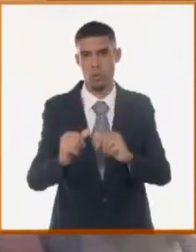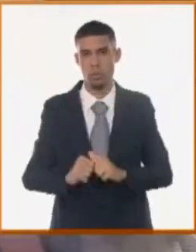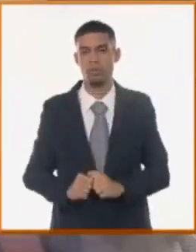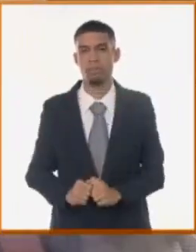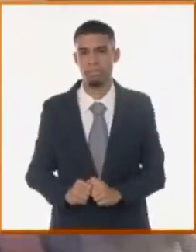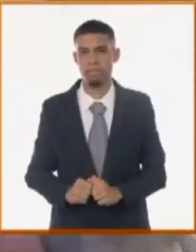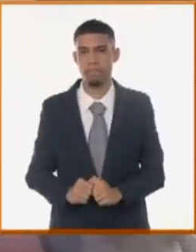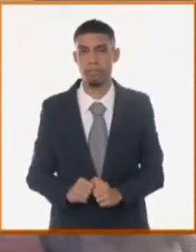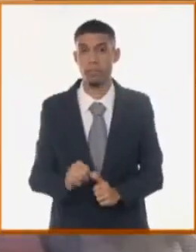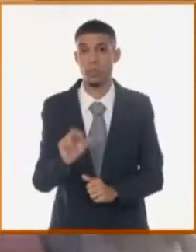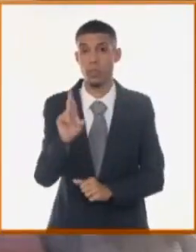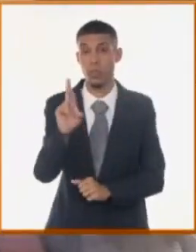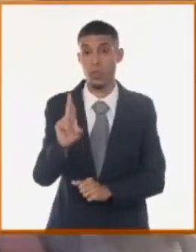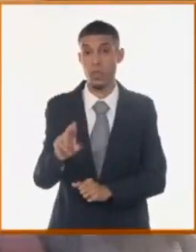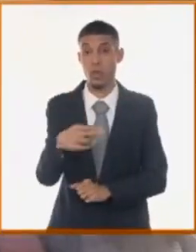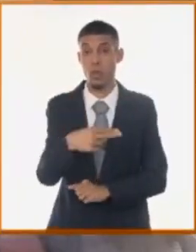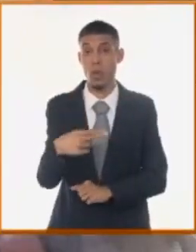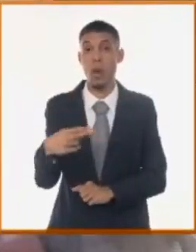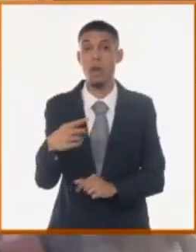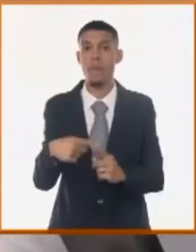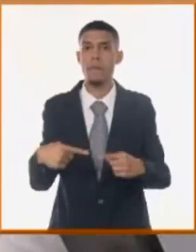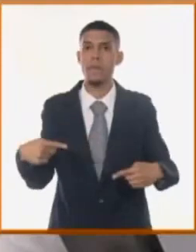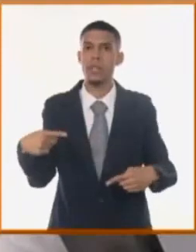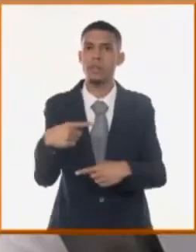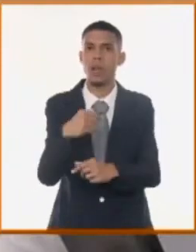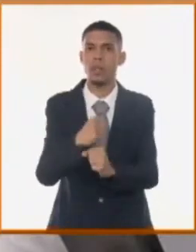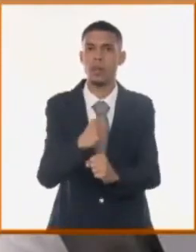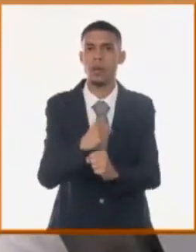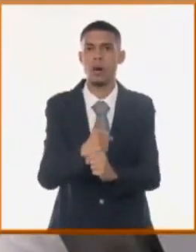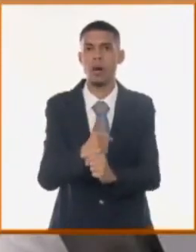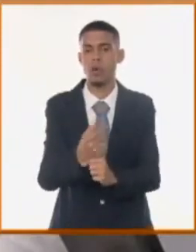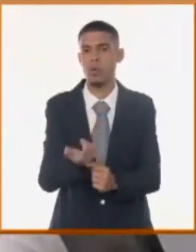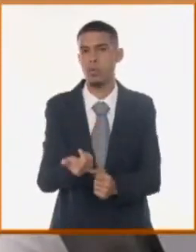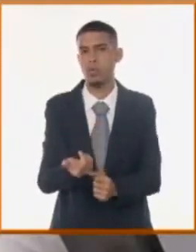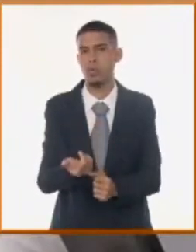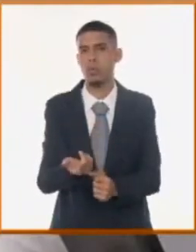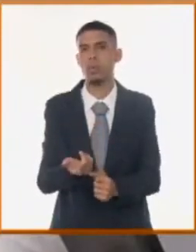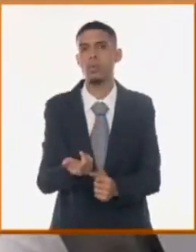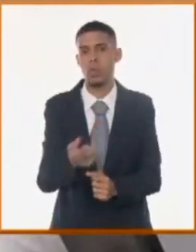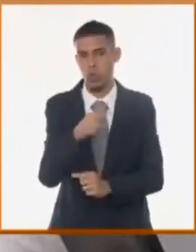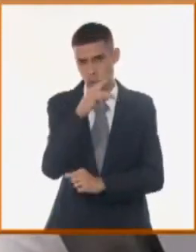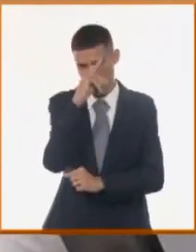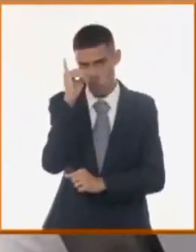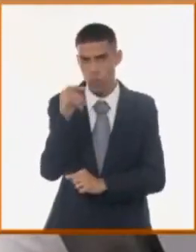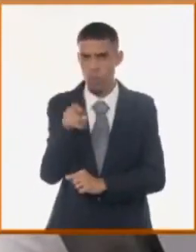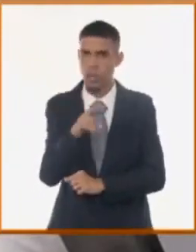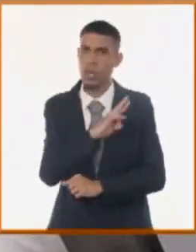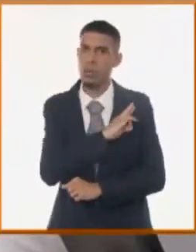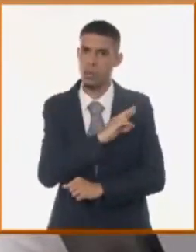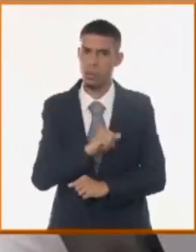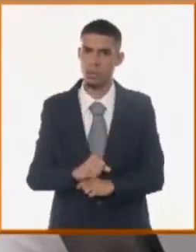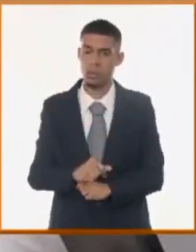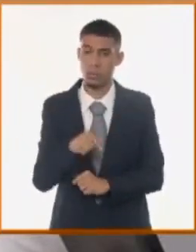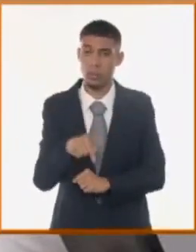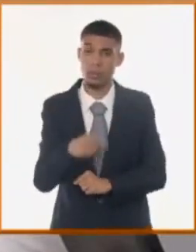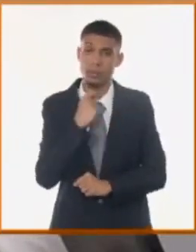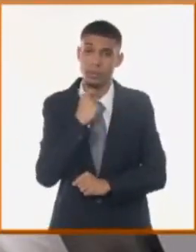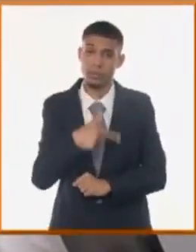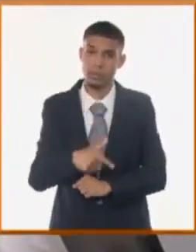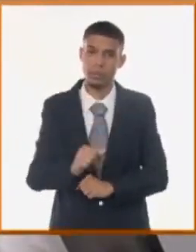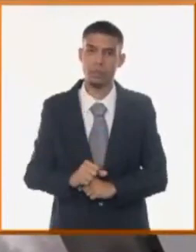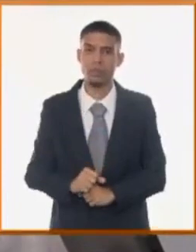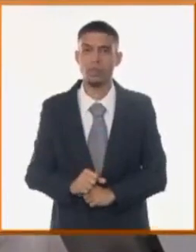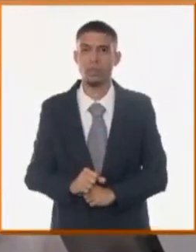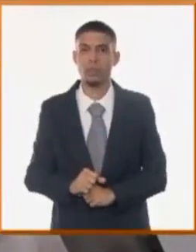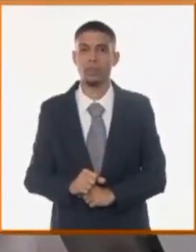recursos humanos hoy el principal desafío de DSoft? Yo creo que sí. Hoy la retención,